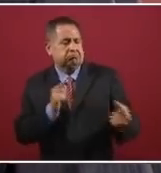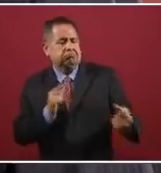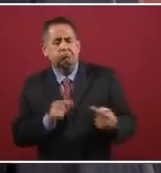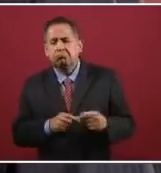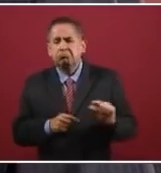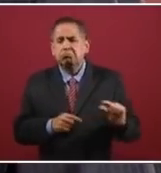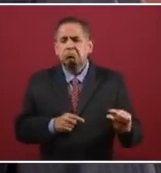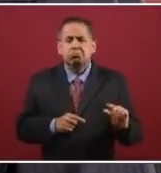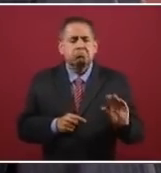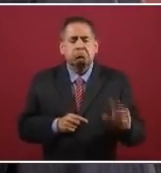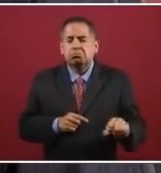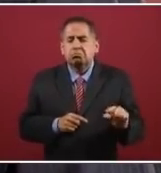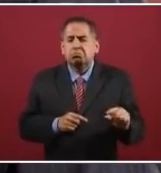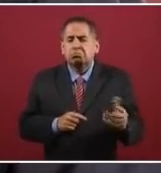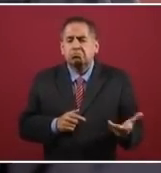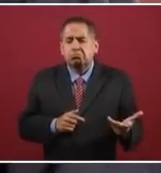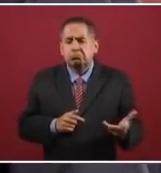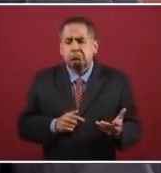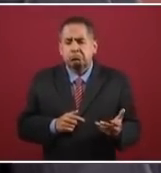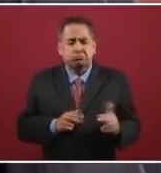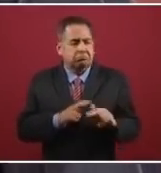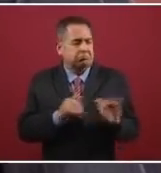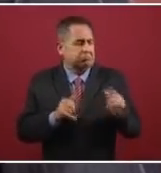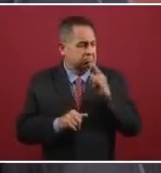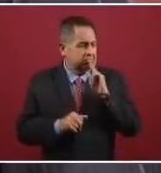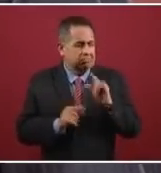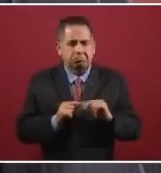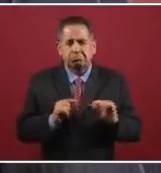oposición, casi nada.